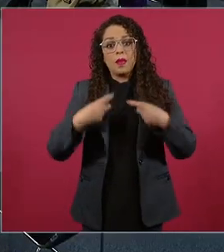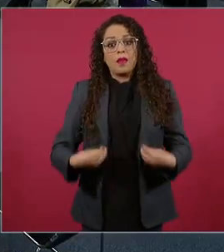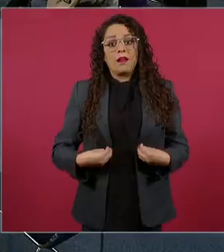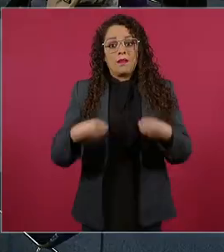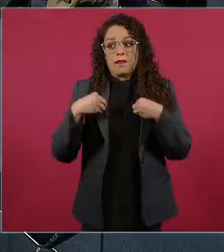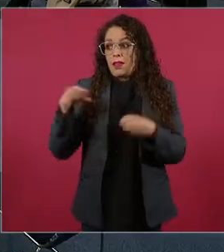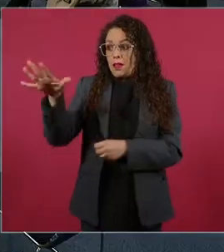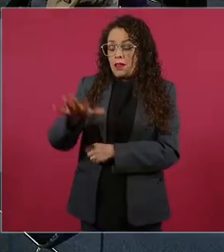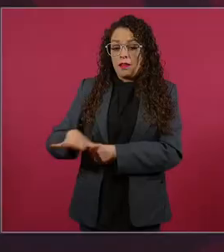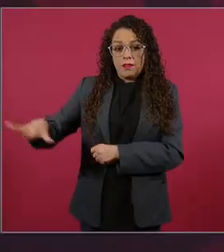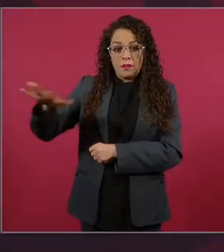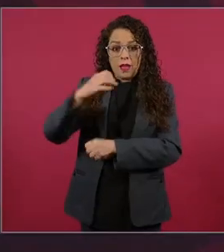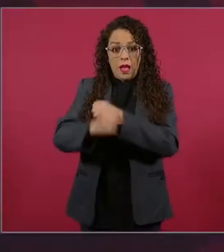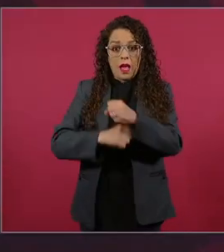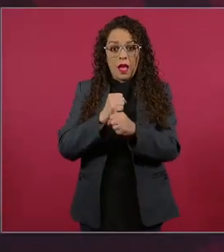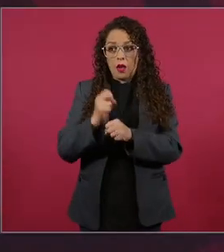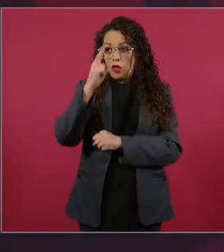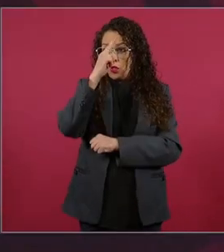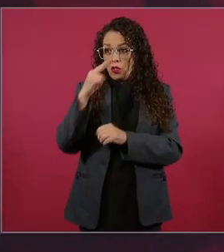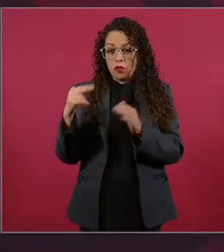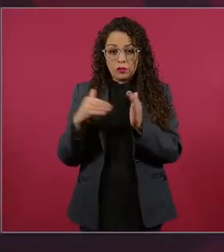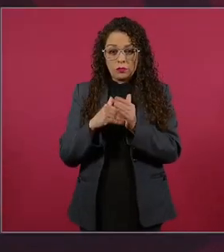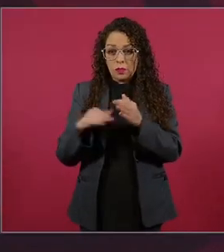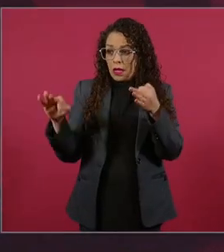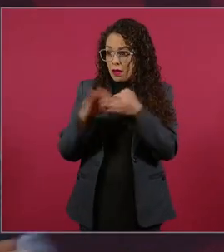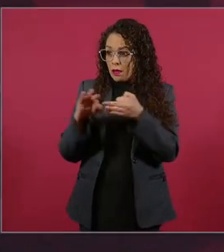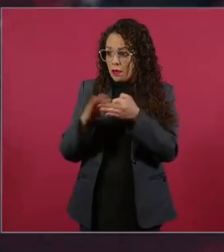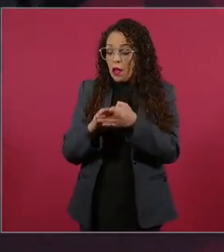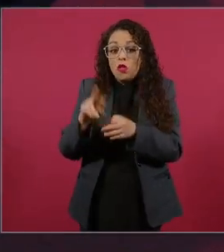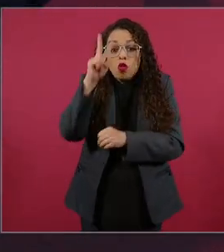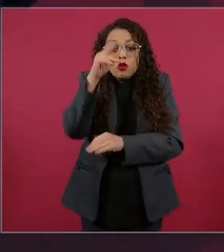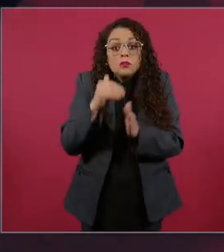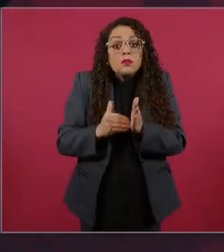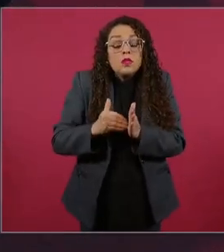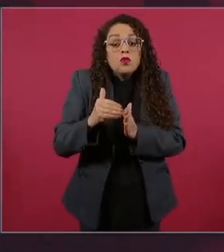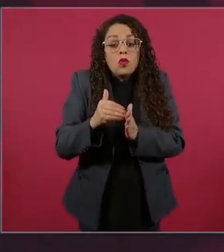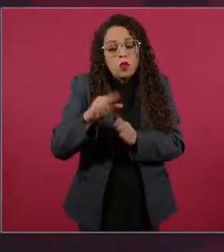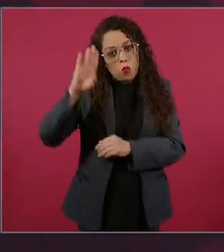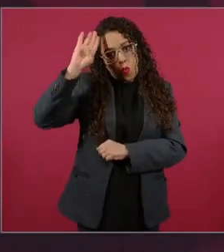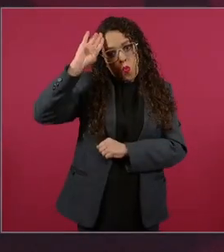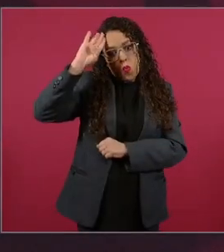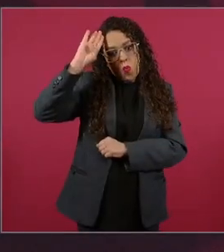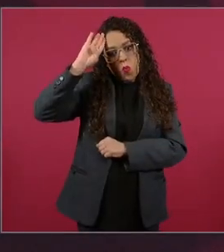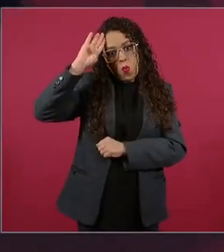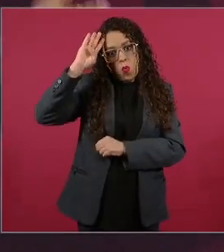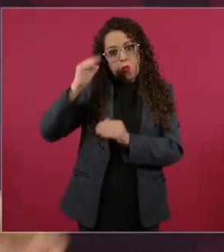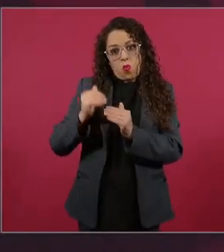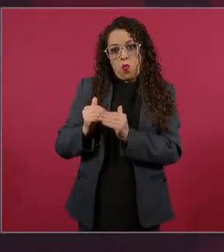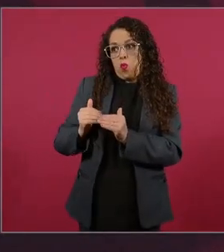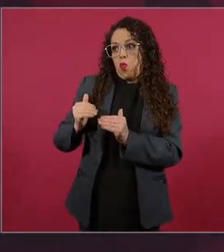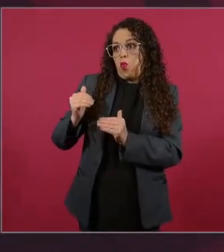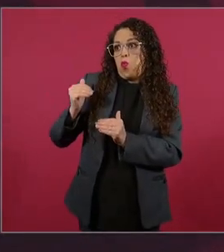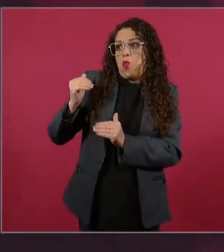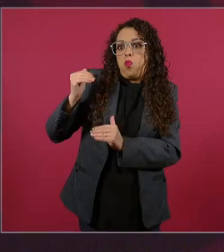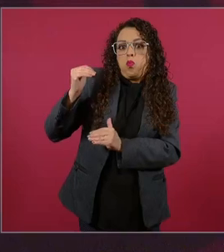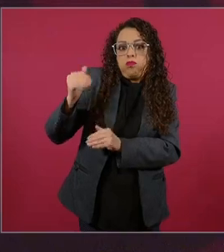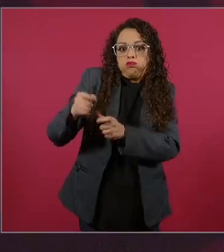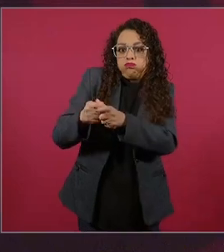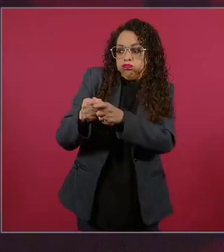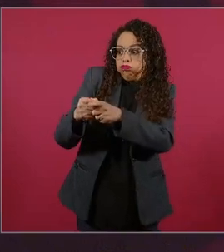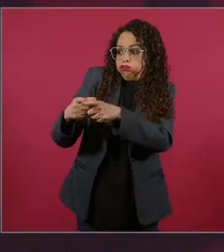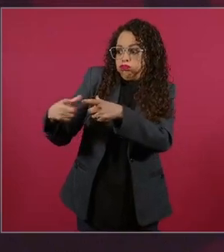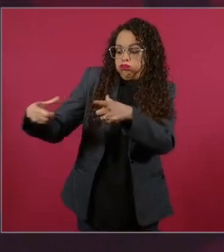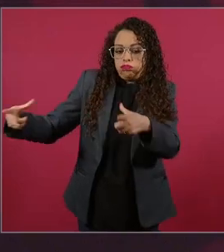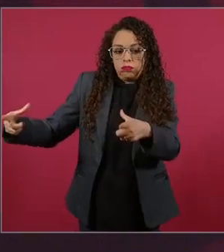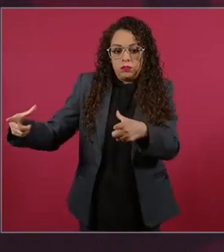ya tenía cerca de 2 millones. Y allá no había